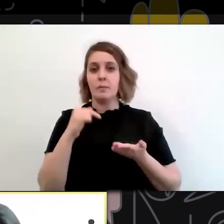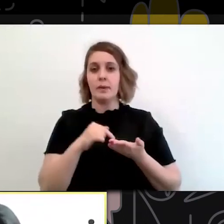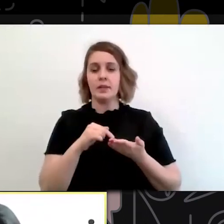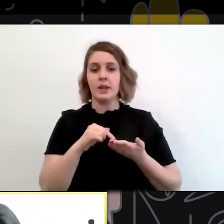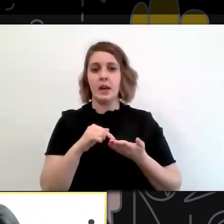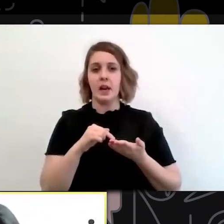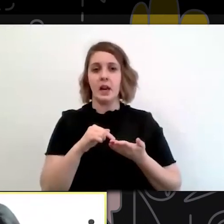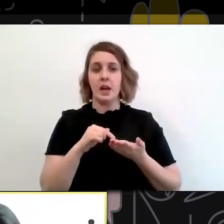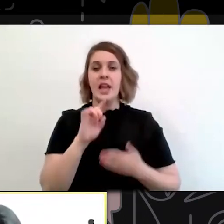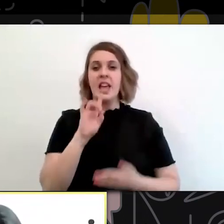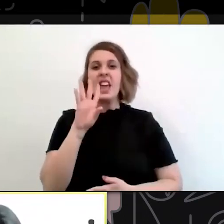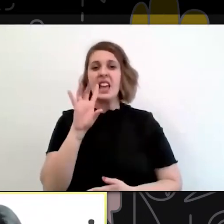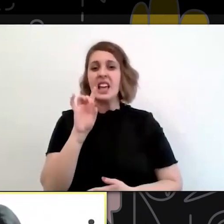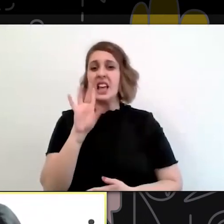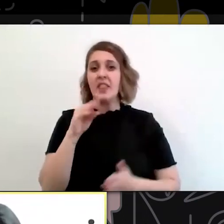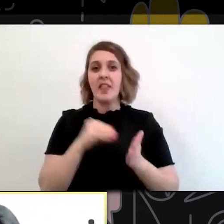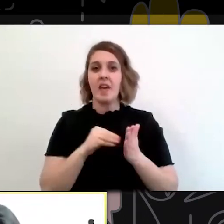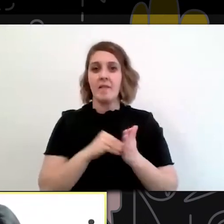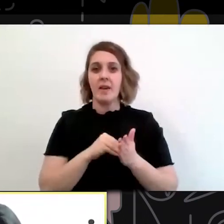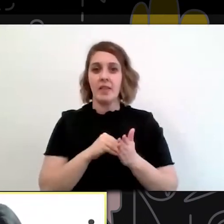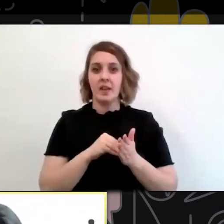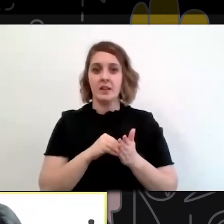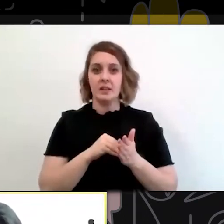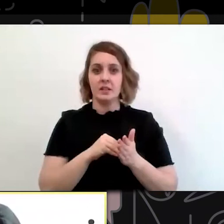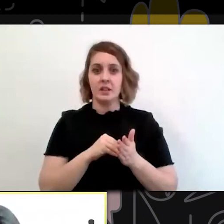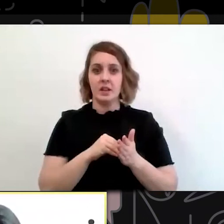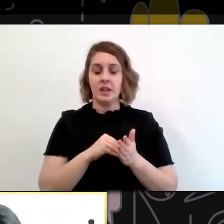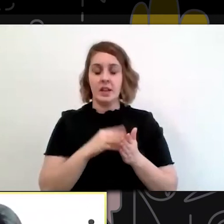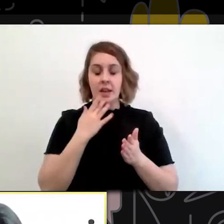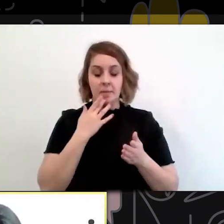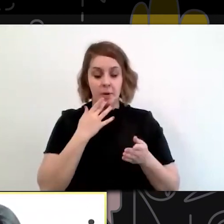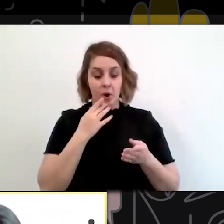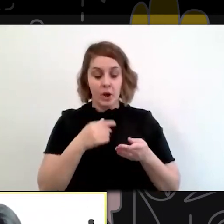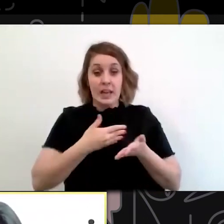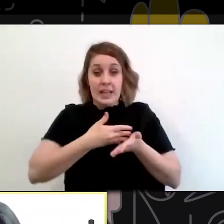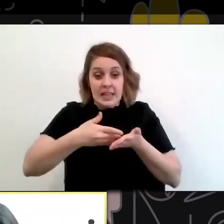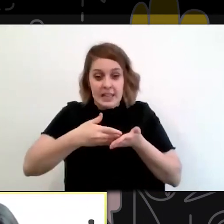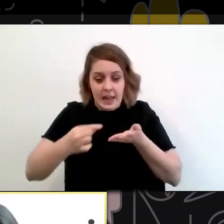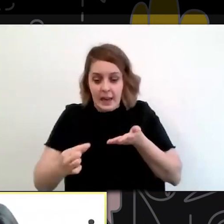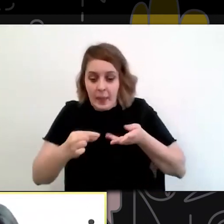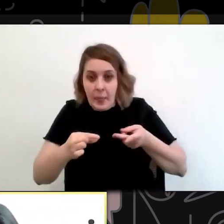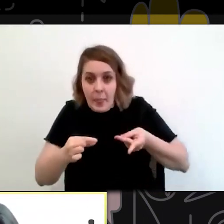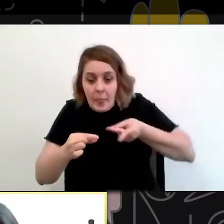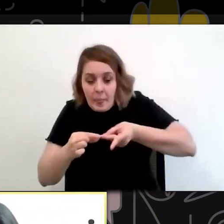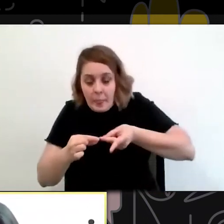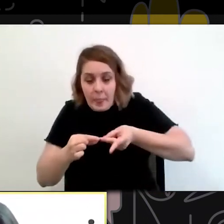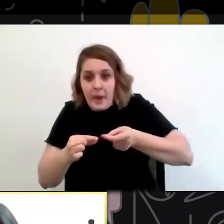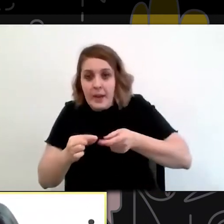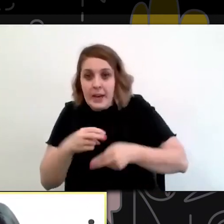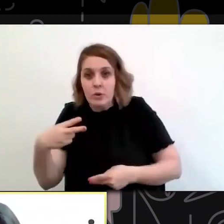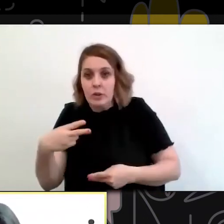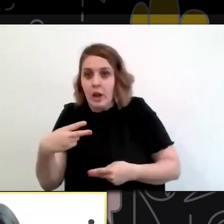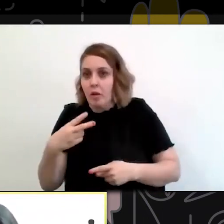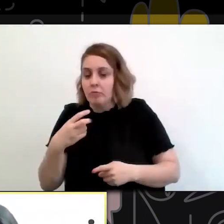15 veces y no conseguir que la sangre entrara en el punto exacto de la tira donde tenía que darme el resultado.